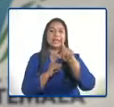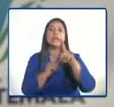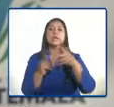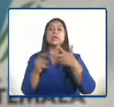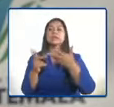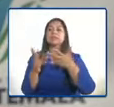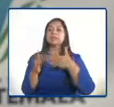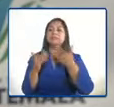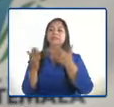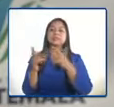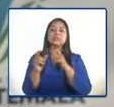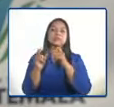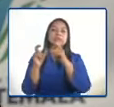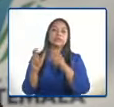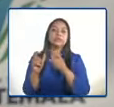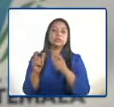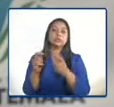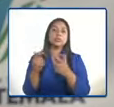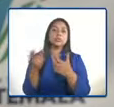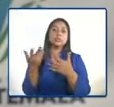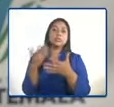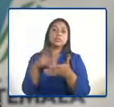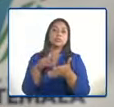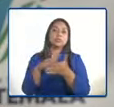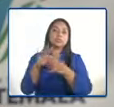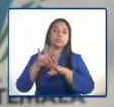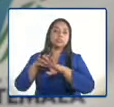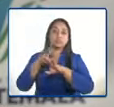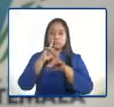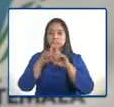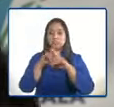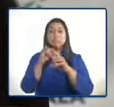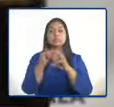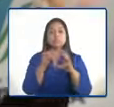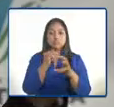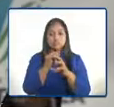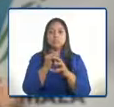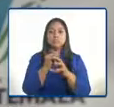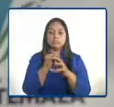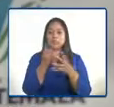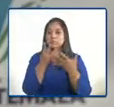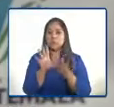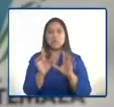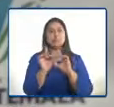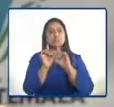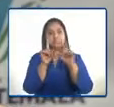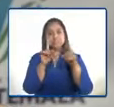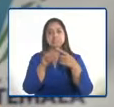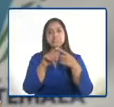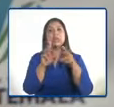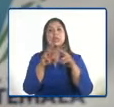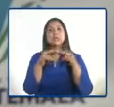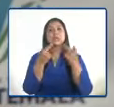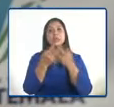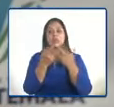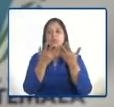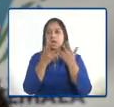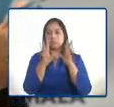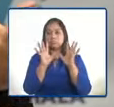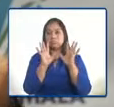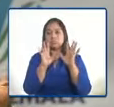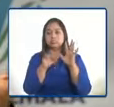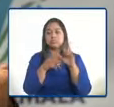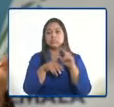centros de privación de libertad de menores con estándares internacionales. Ya fuimos a la primera reunión a